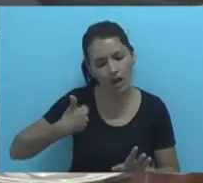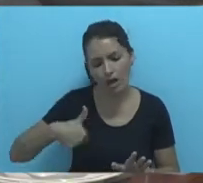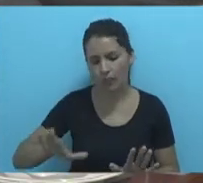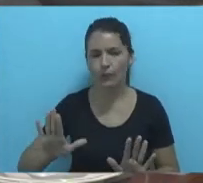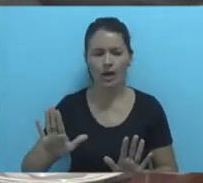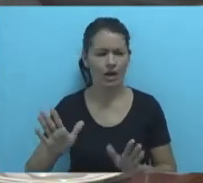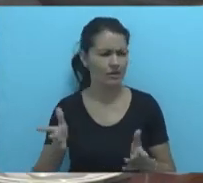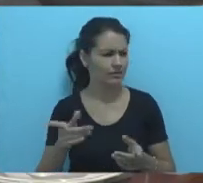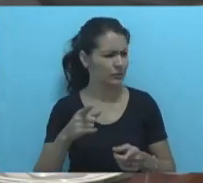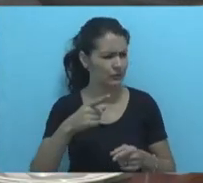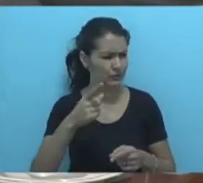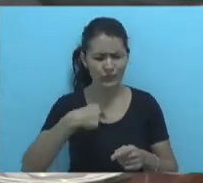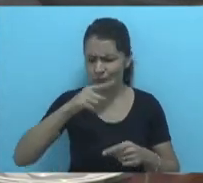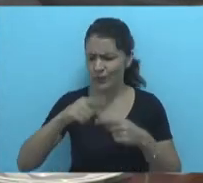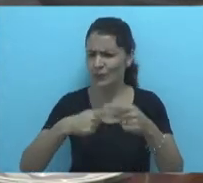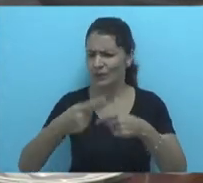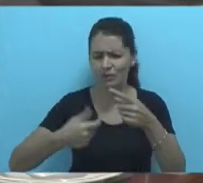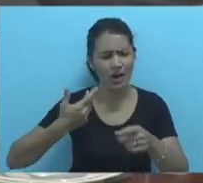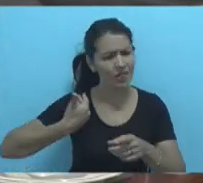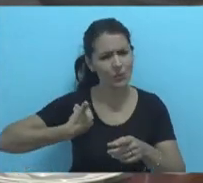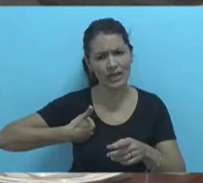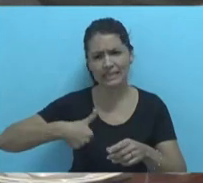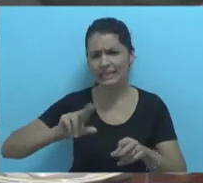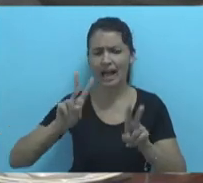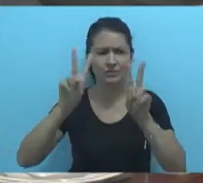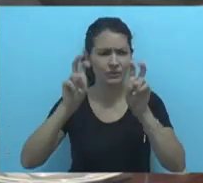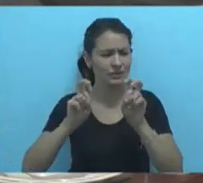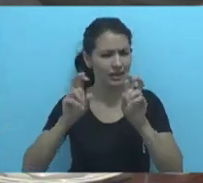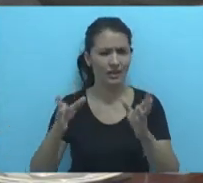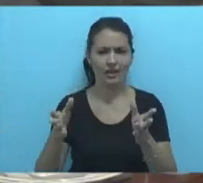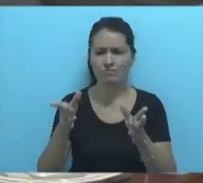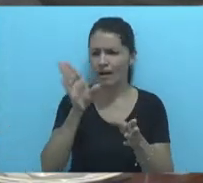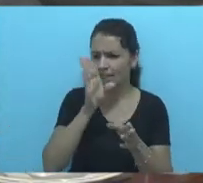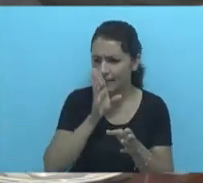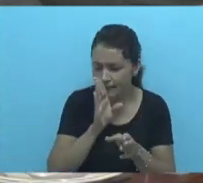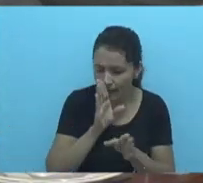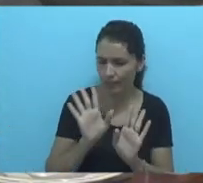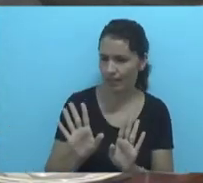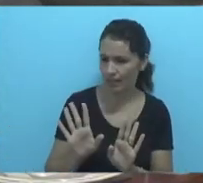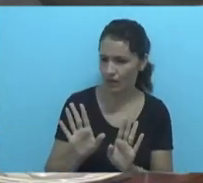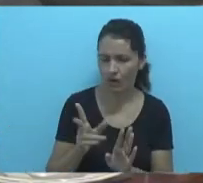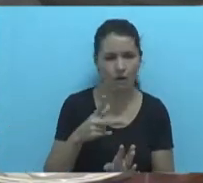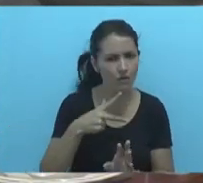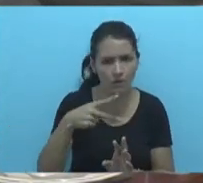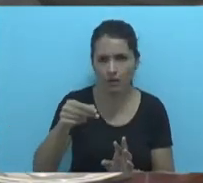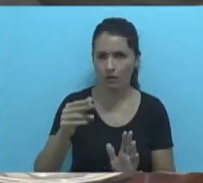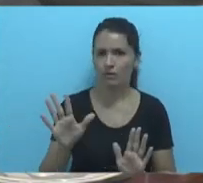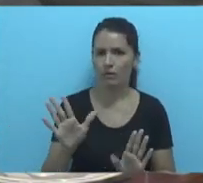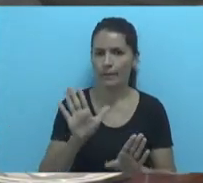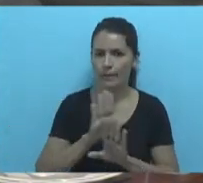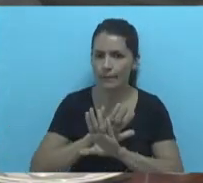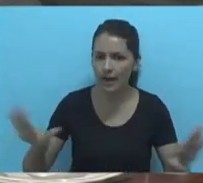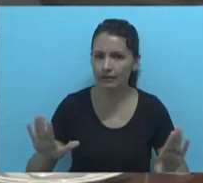No podemos seguir naturalizando y callando que estas cosas sigan pasando en la provincia de Santa Fe.